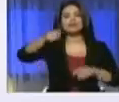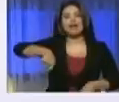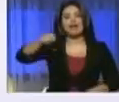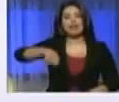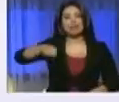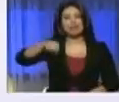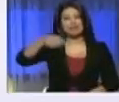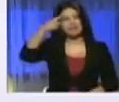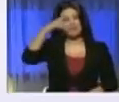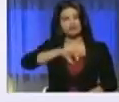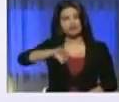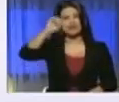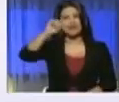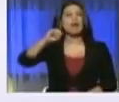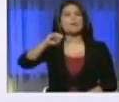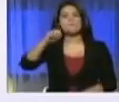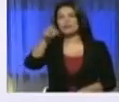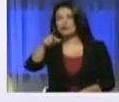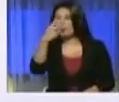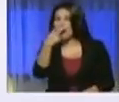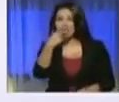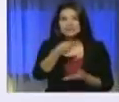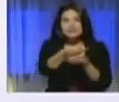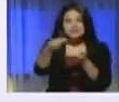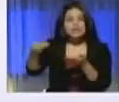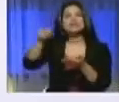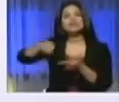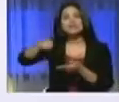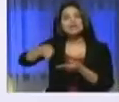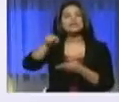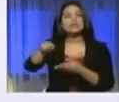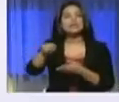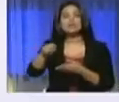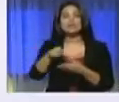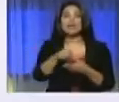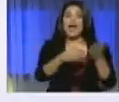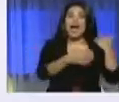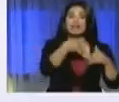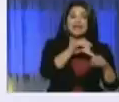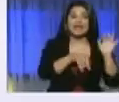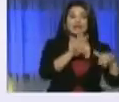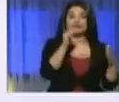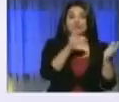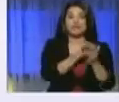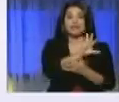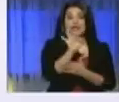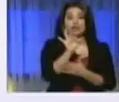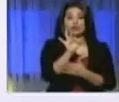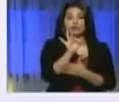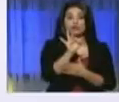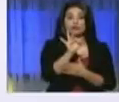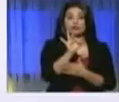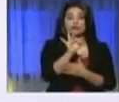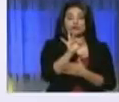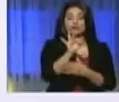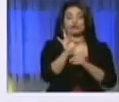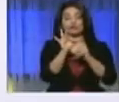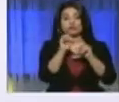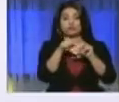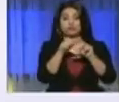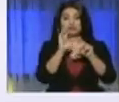misión, de la gran misión Hogares de la Patria, de 14.500 bolívares a